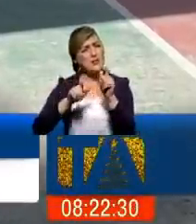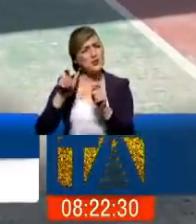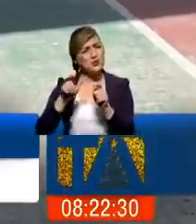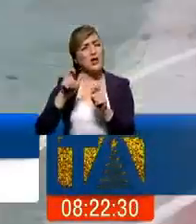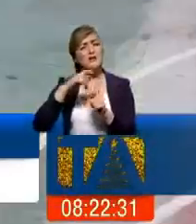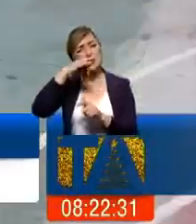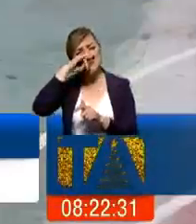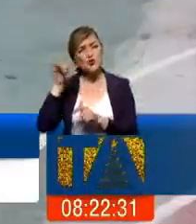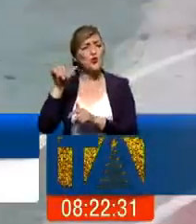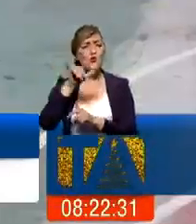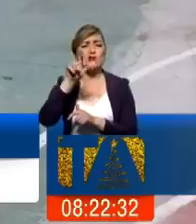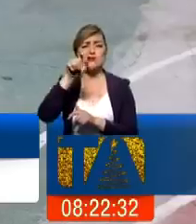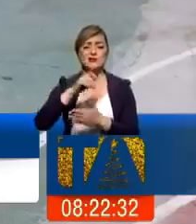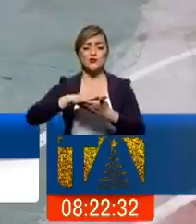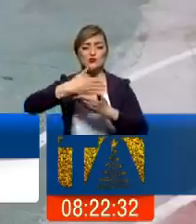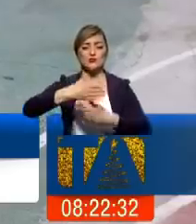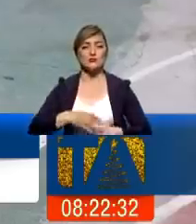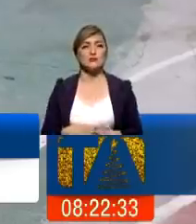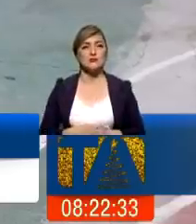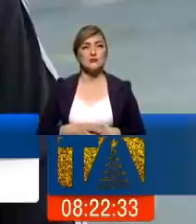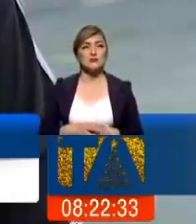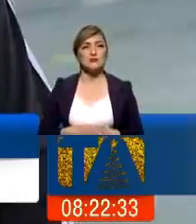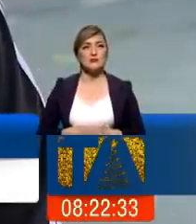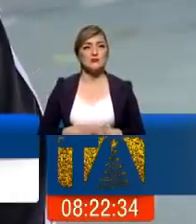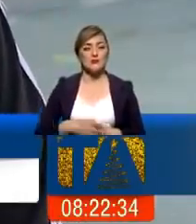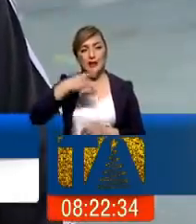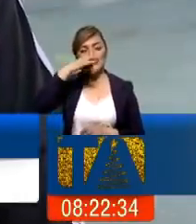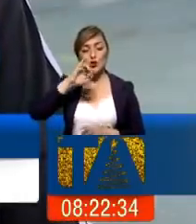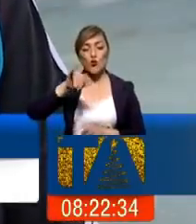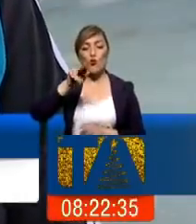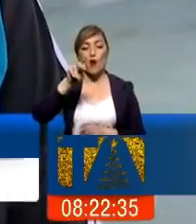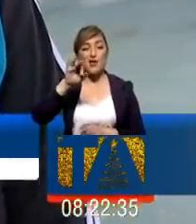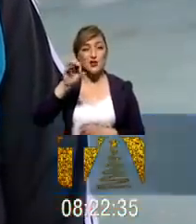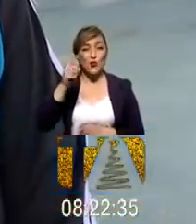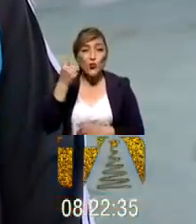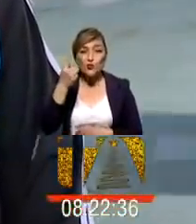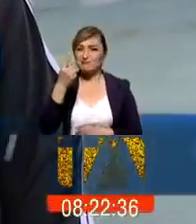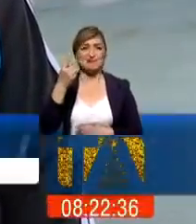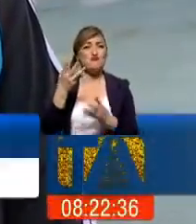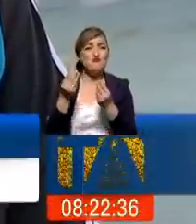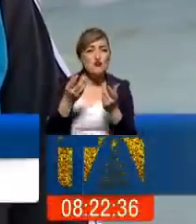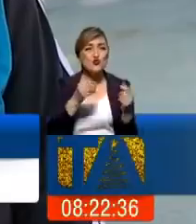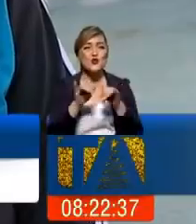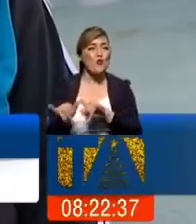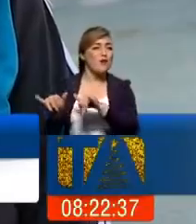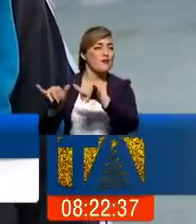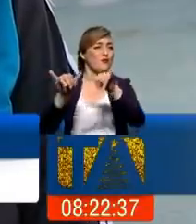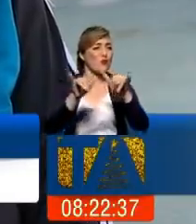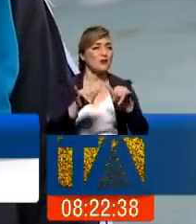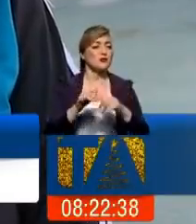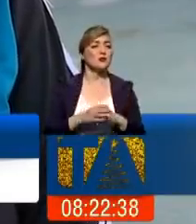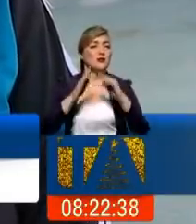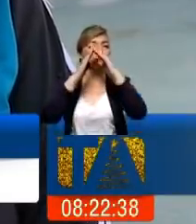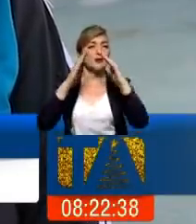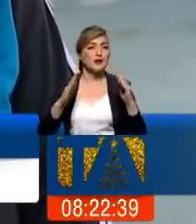casos similares al de él. Que no hay un solo Juanito, hay muchos Juanitos. Hay hogares con 4 o 5 niños